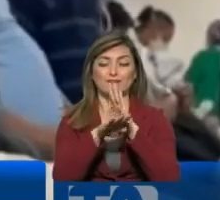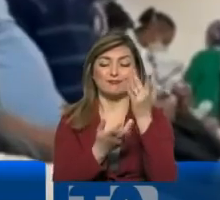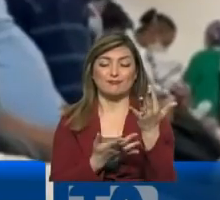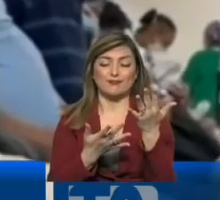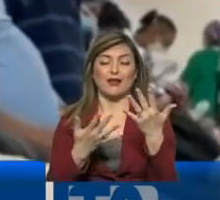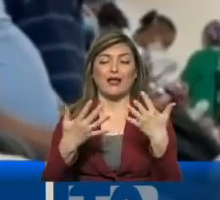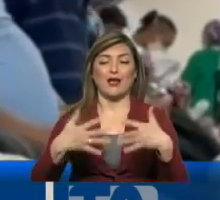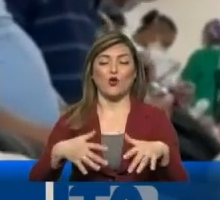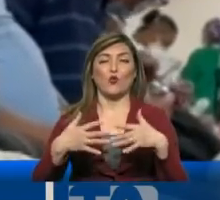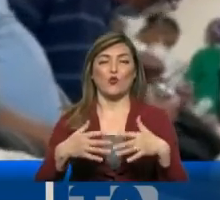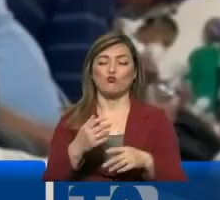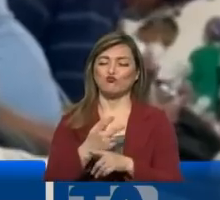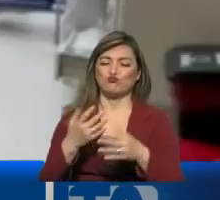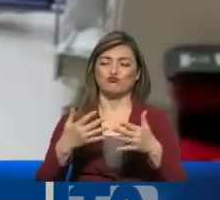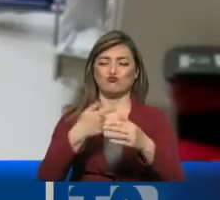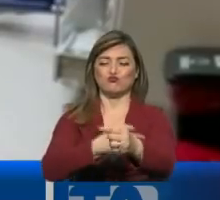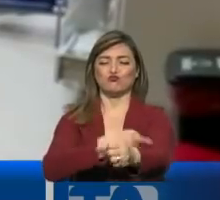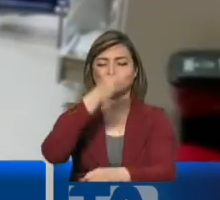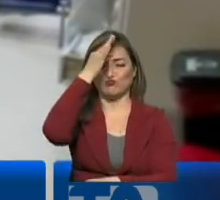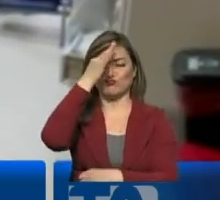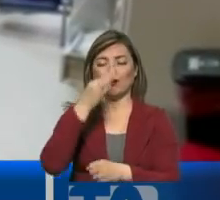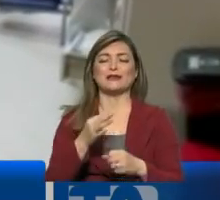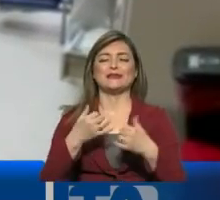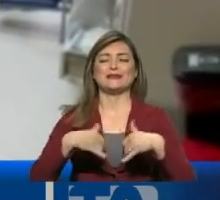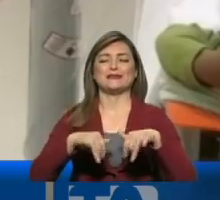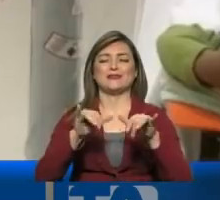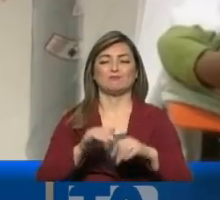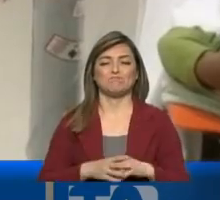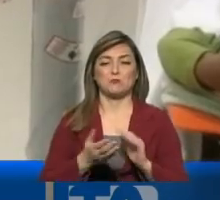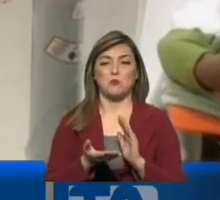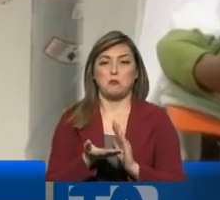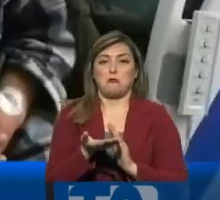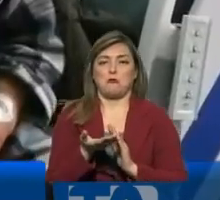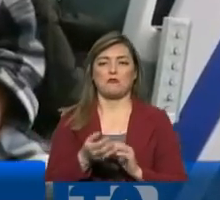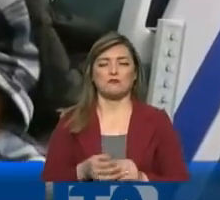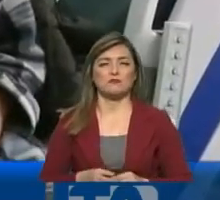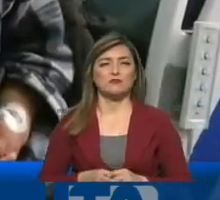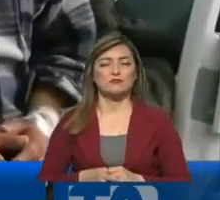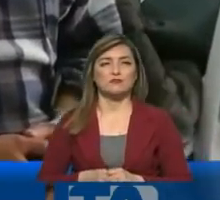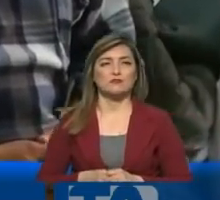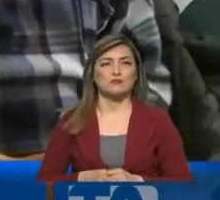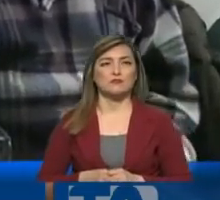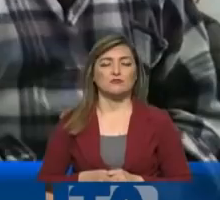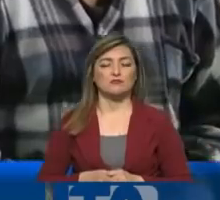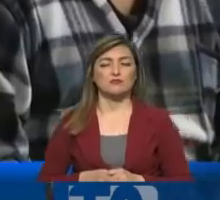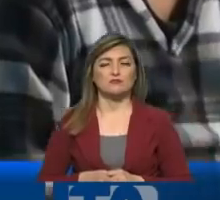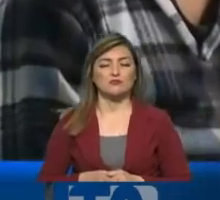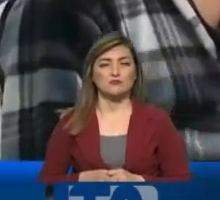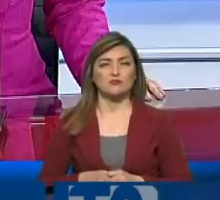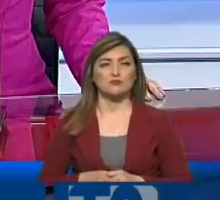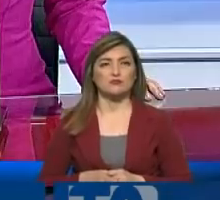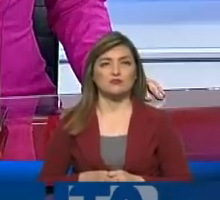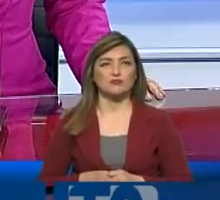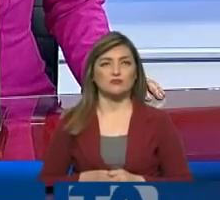para cuidados intensivos y hospitalización se mantiene en un número alto. En Quito, Paul Coello, 24